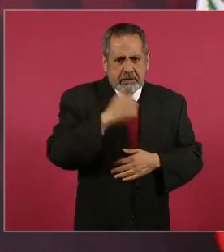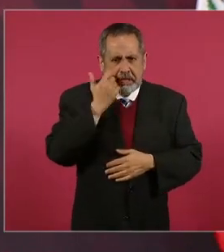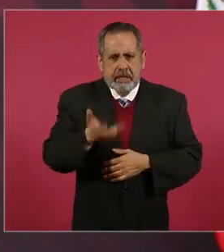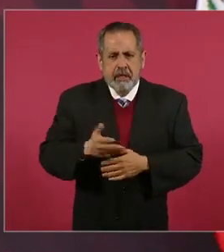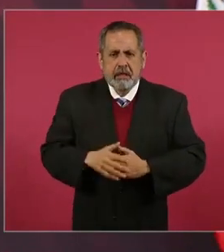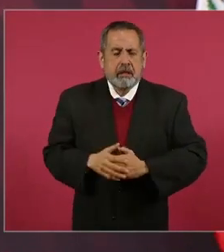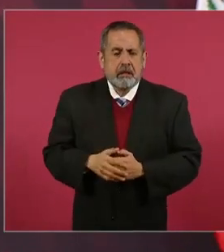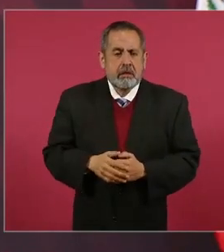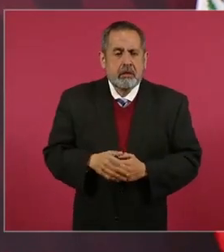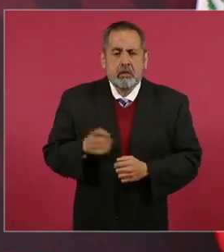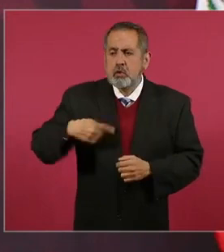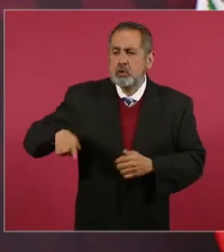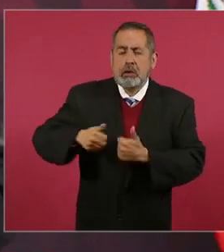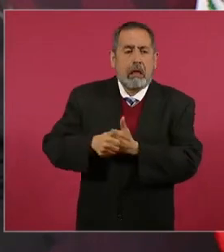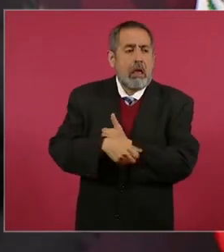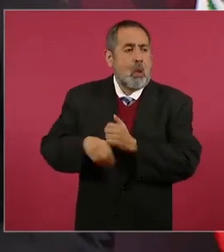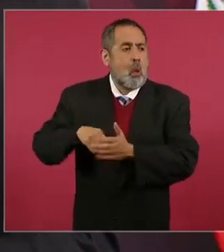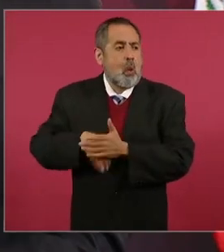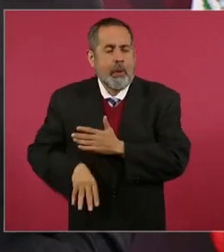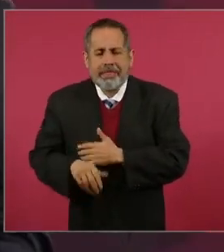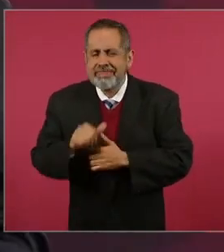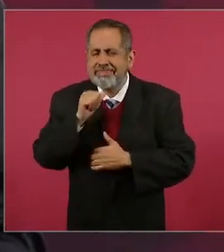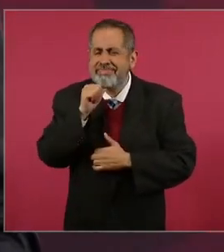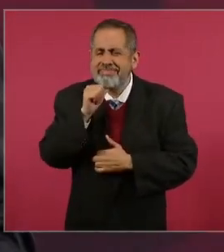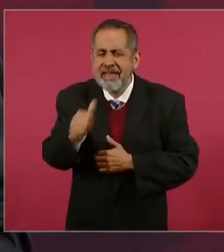porque no tenemos nada que esconder.